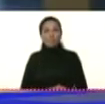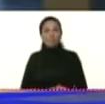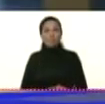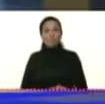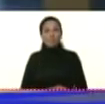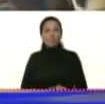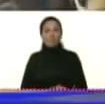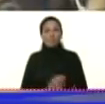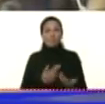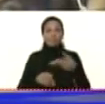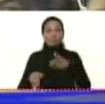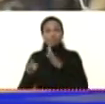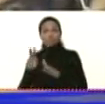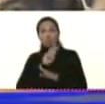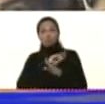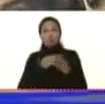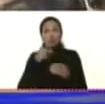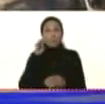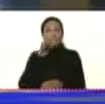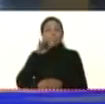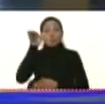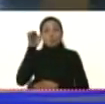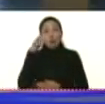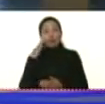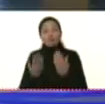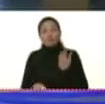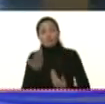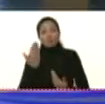la construcción del poder popular, ministro Villarroel.